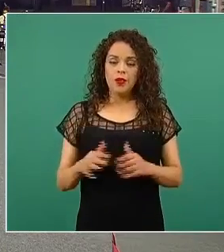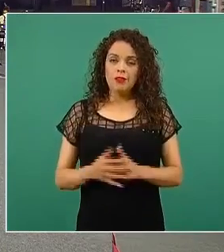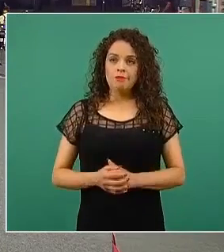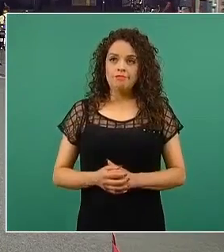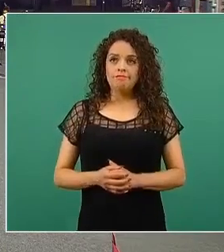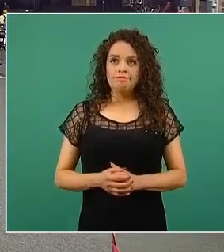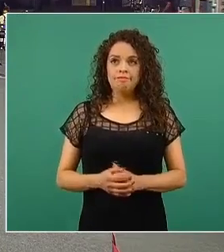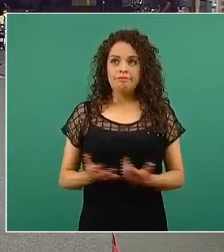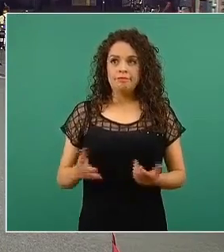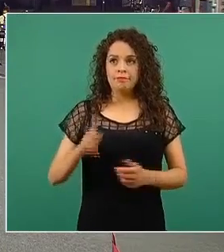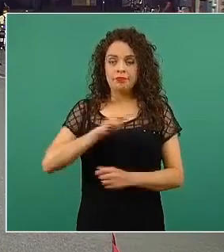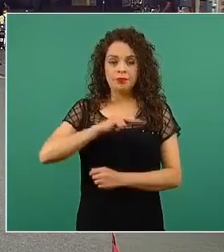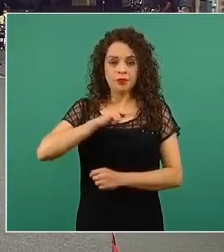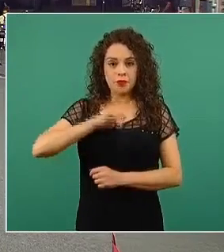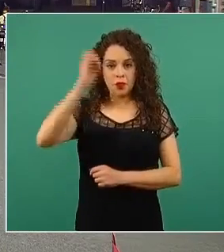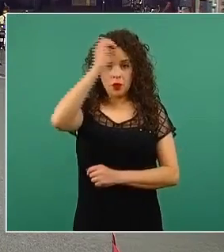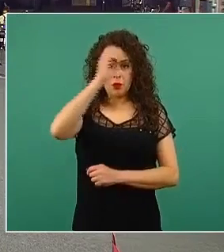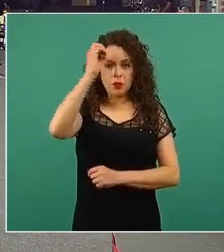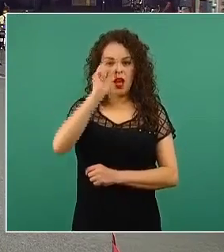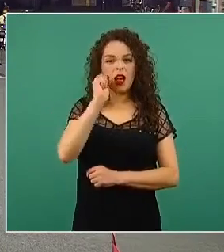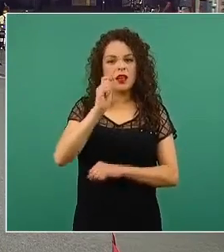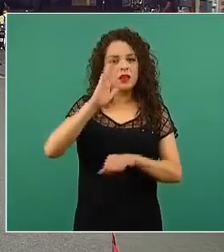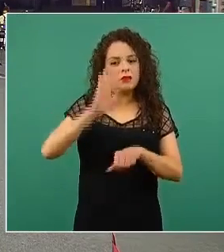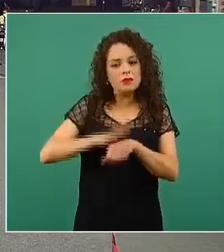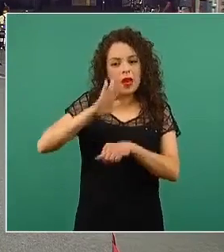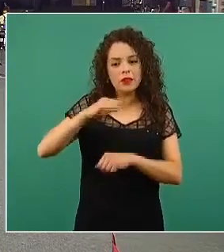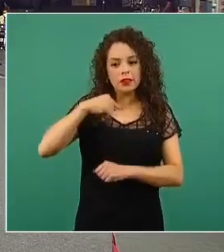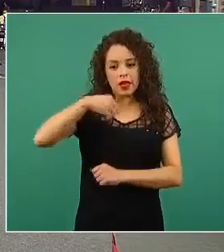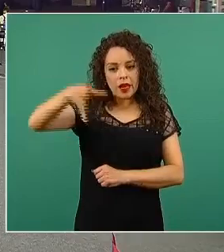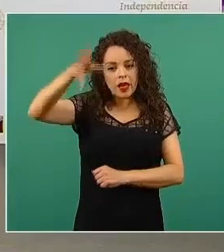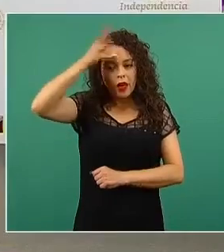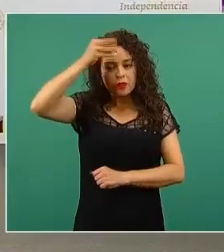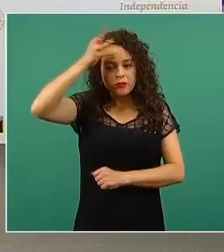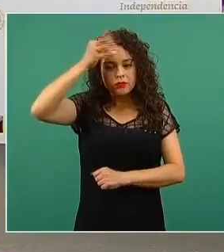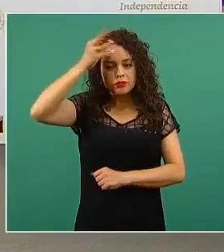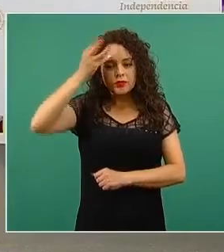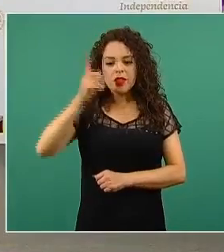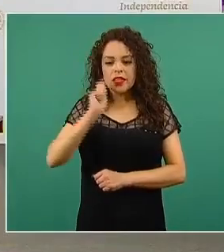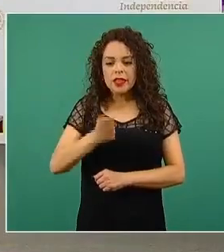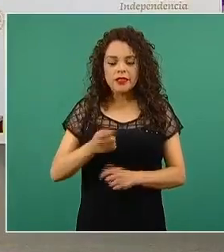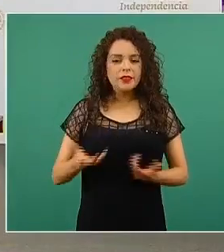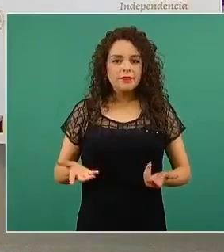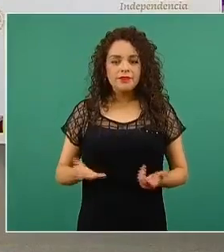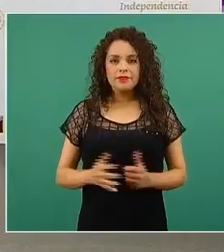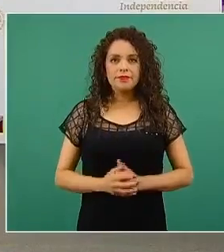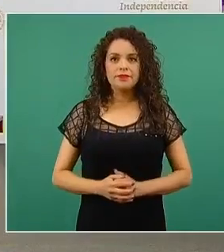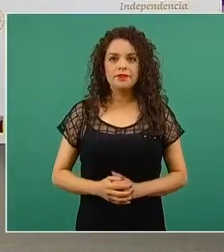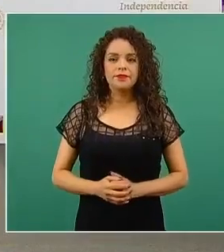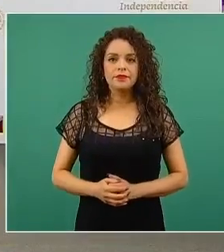lo que creo que yo más aprendí es que ser